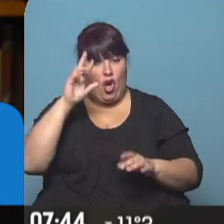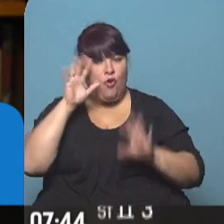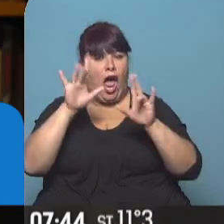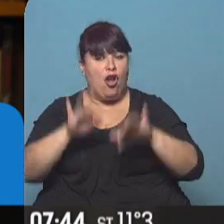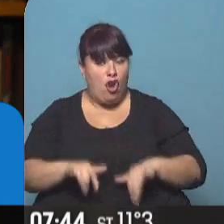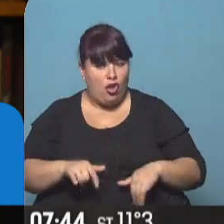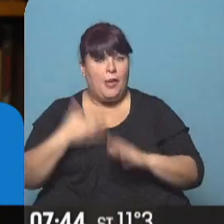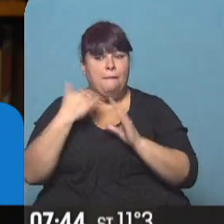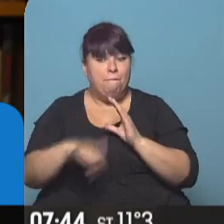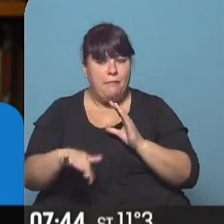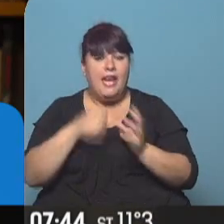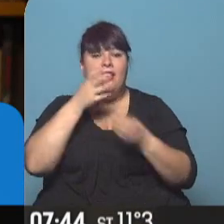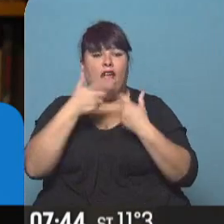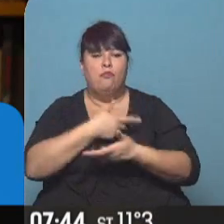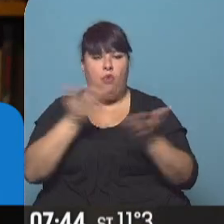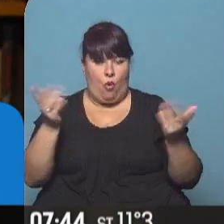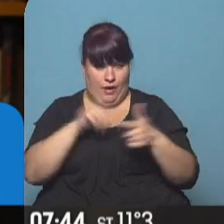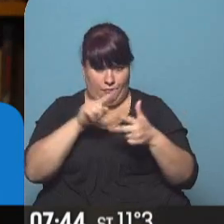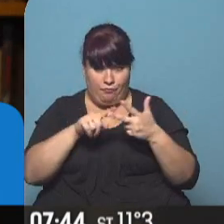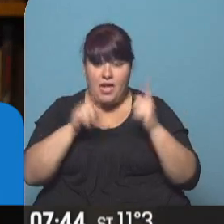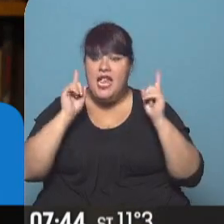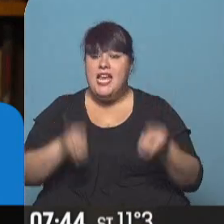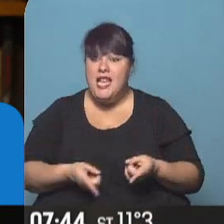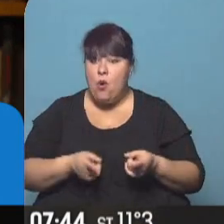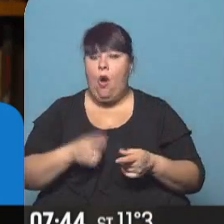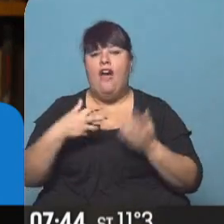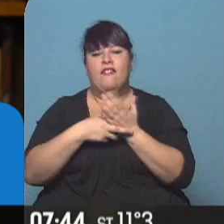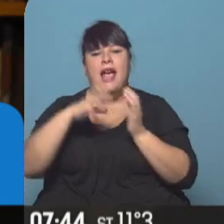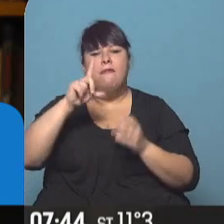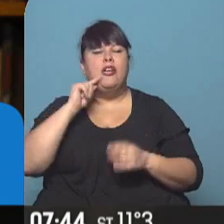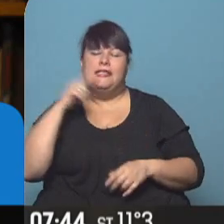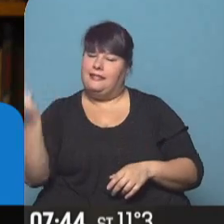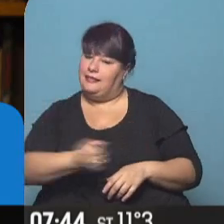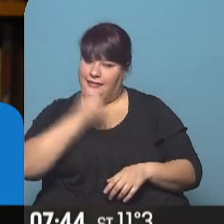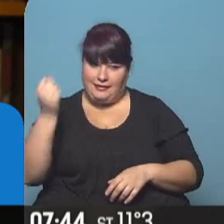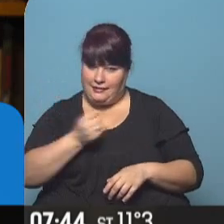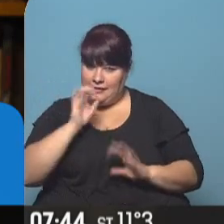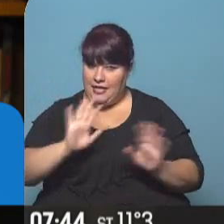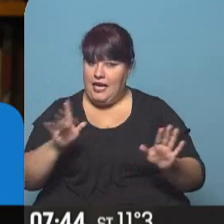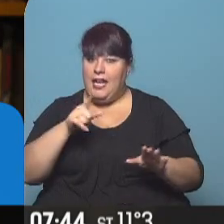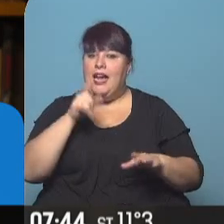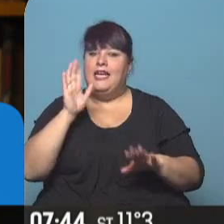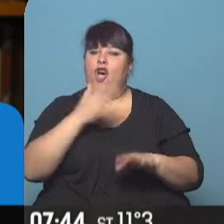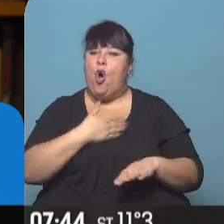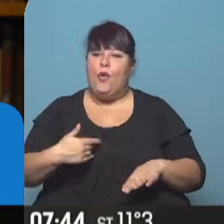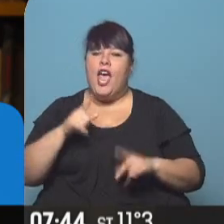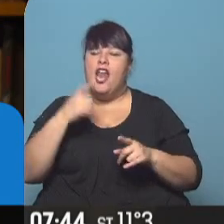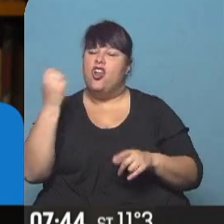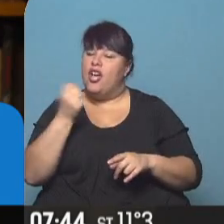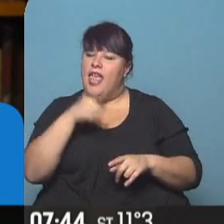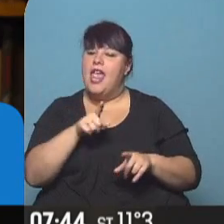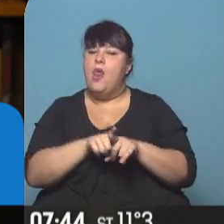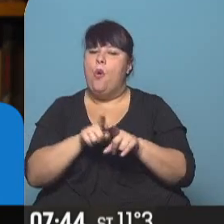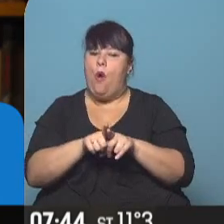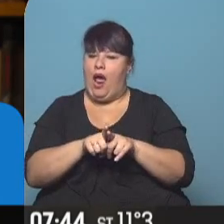carta un mail y una declaración pública sin embargo pese a eso el fiscal pollicita o insiste que el entonces gobierno tenía una intención